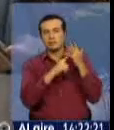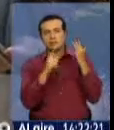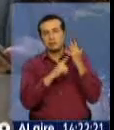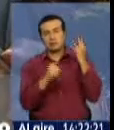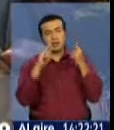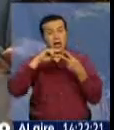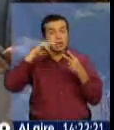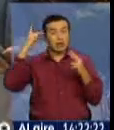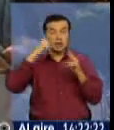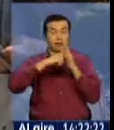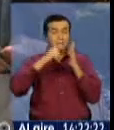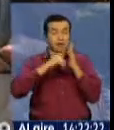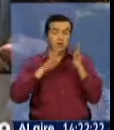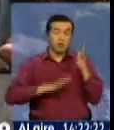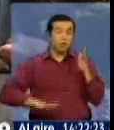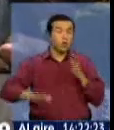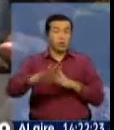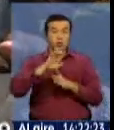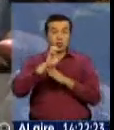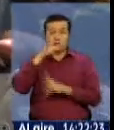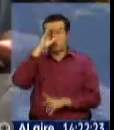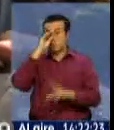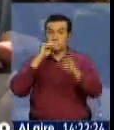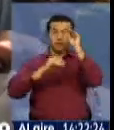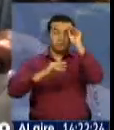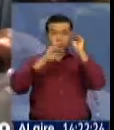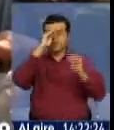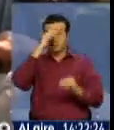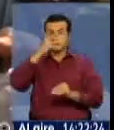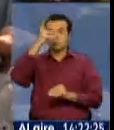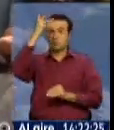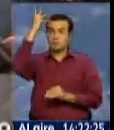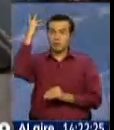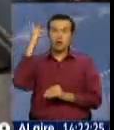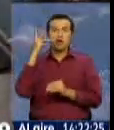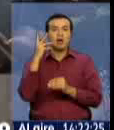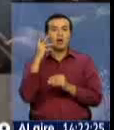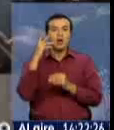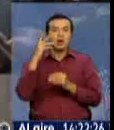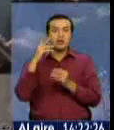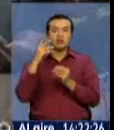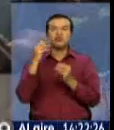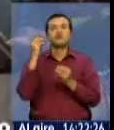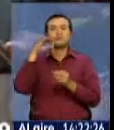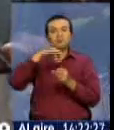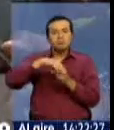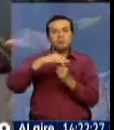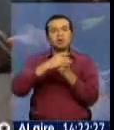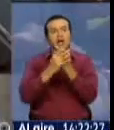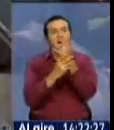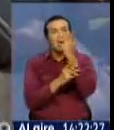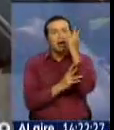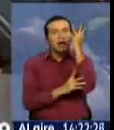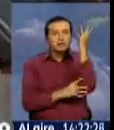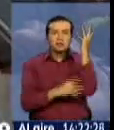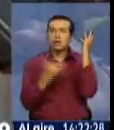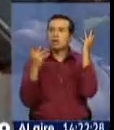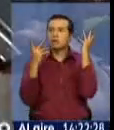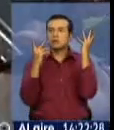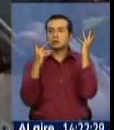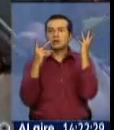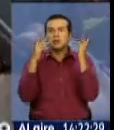genética que tiene el país, porque a través del conocimiento milenario de las plantas, de su adaptación, de sus pisos climáticos, es